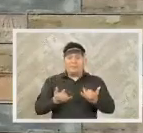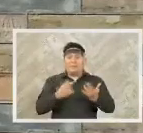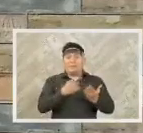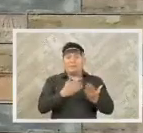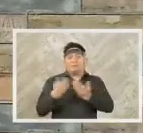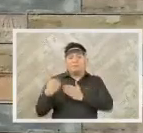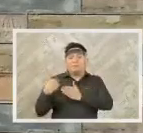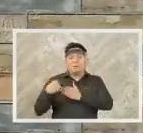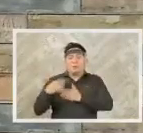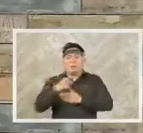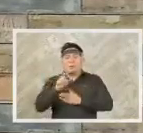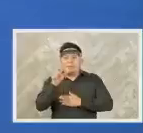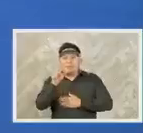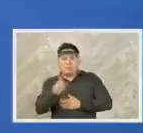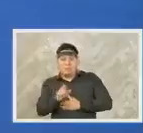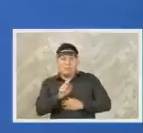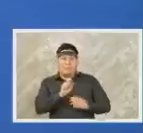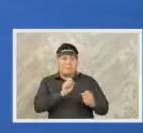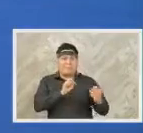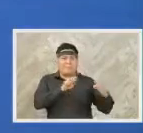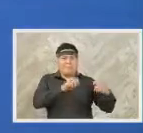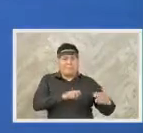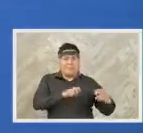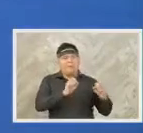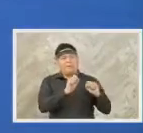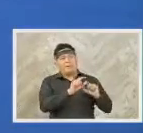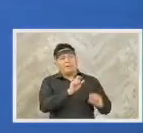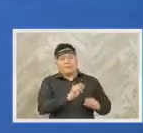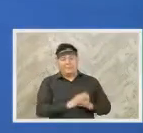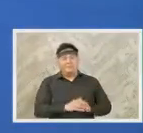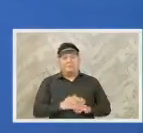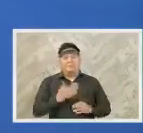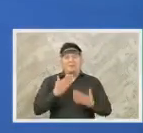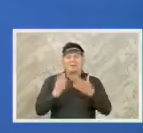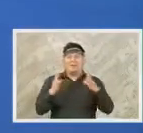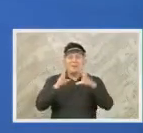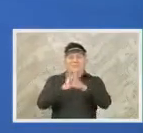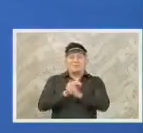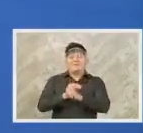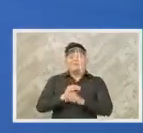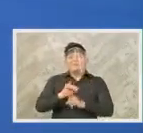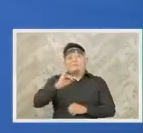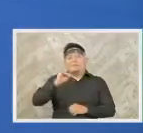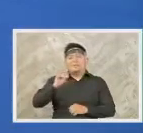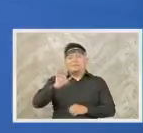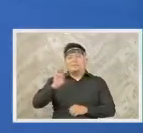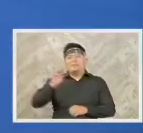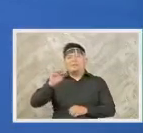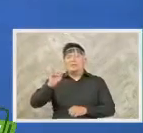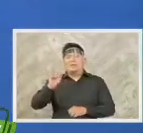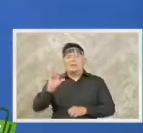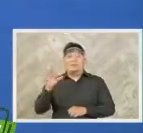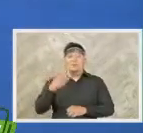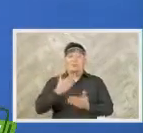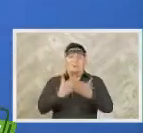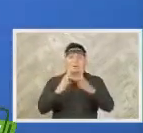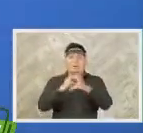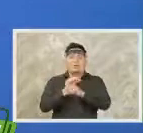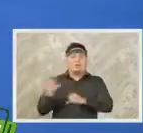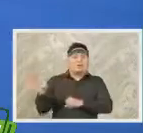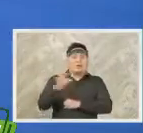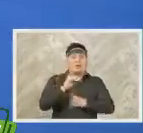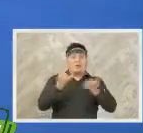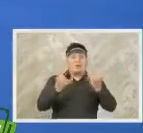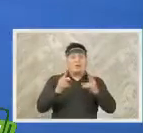moderadora. Viviana, buenas noches. Buenas noches, Jamie. Muy buenas noches a todos los ciudadanos y a todos los habitantes de este